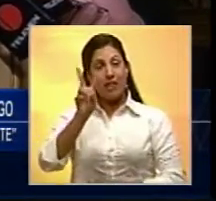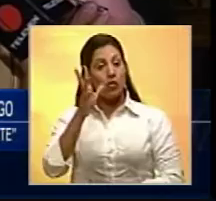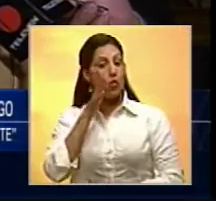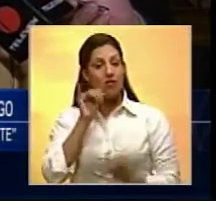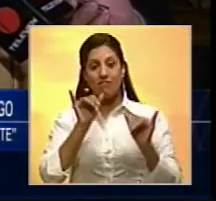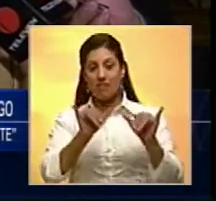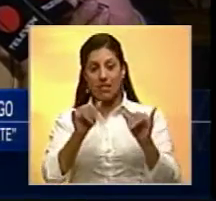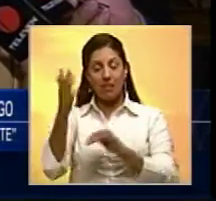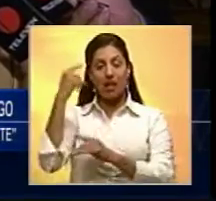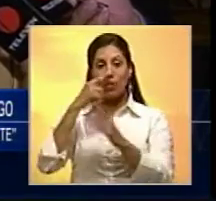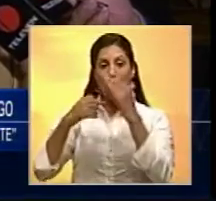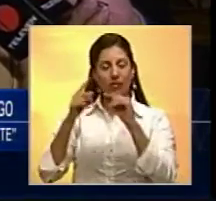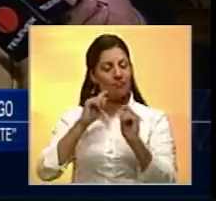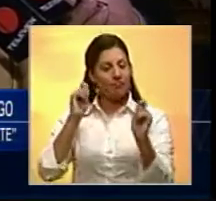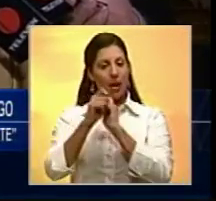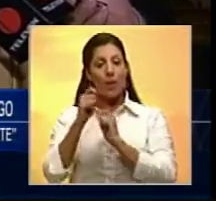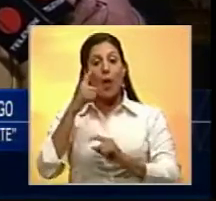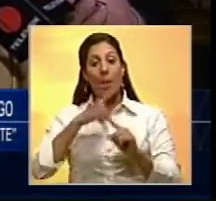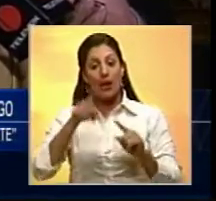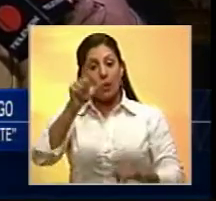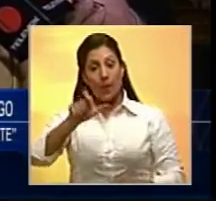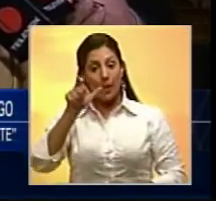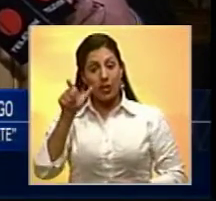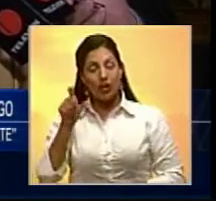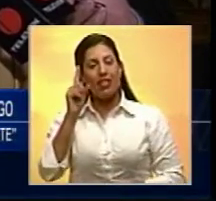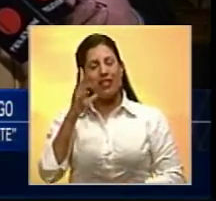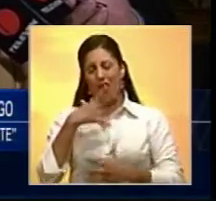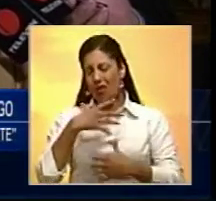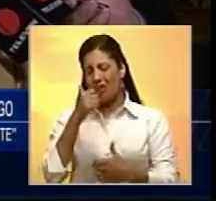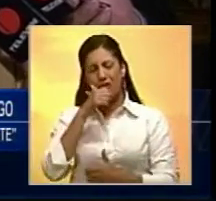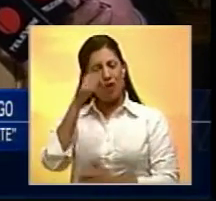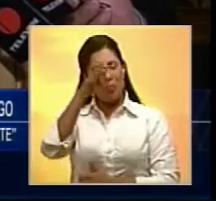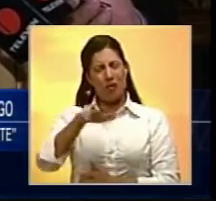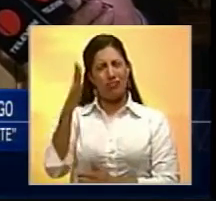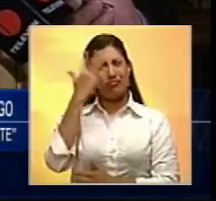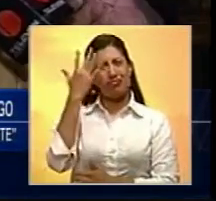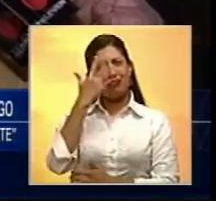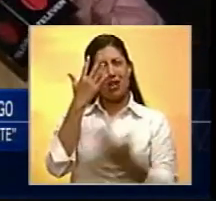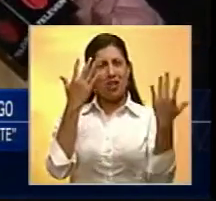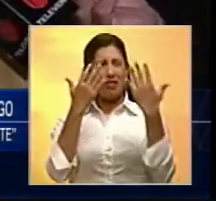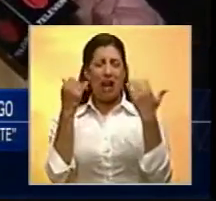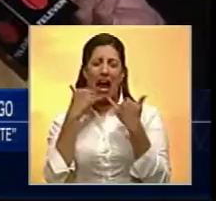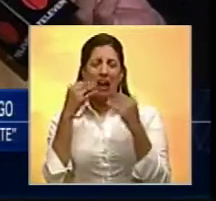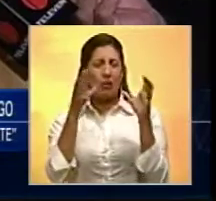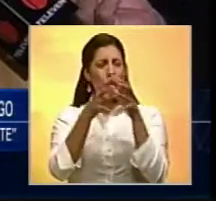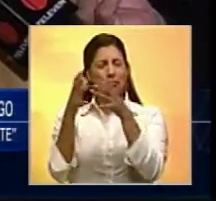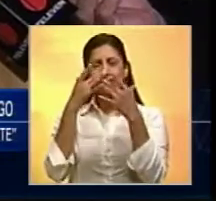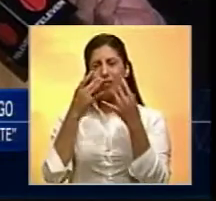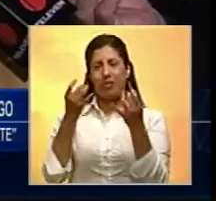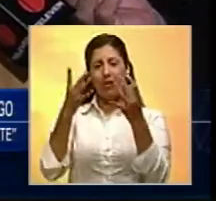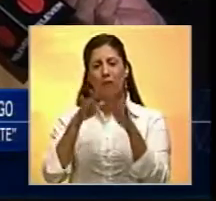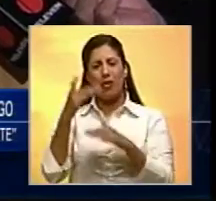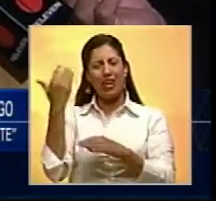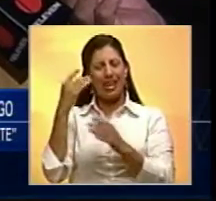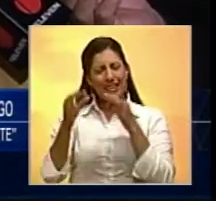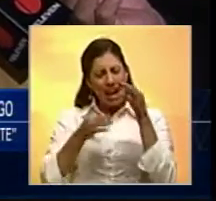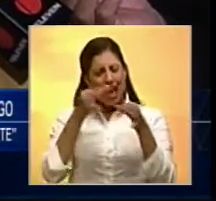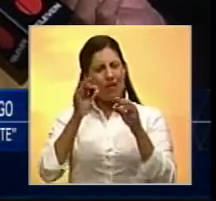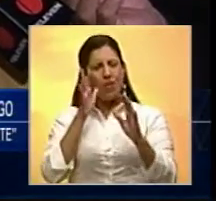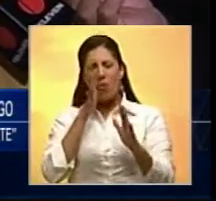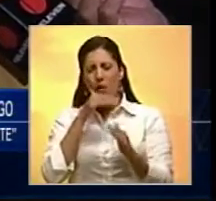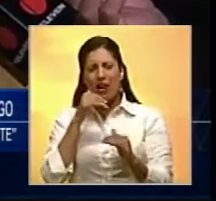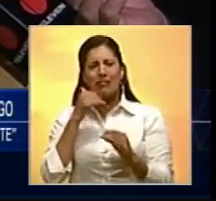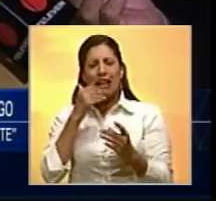la misma que hace un año. No obstante, reconoció que existe desconfianza en la población, ya que en otras ocasiones las conversaciones no